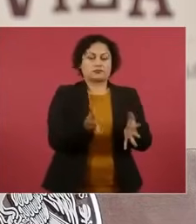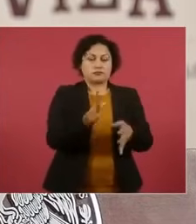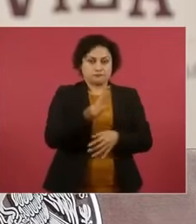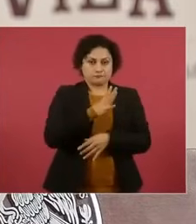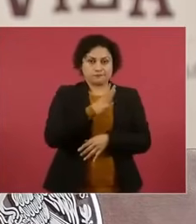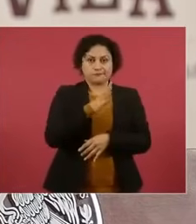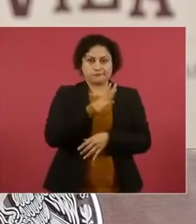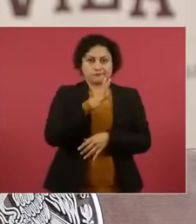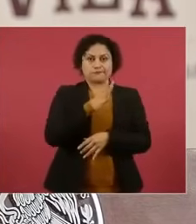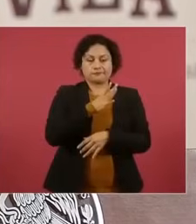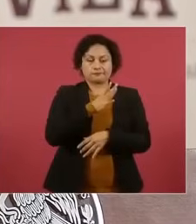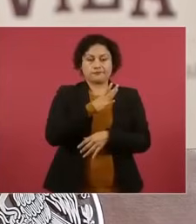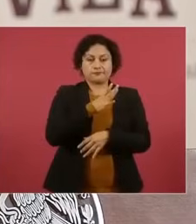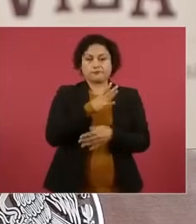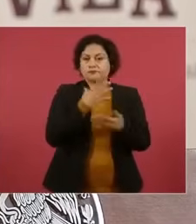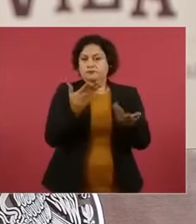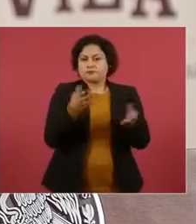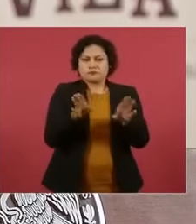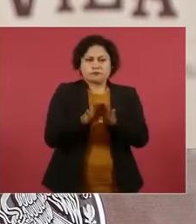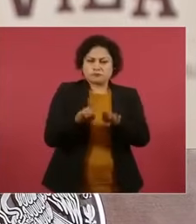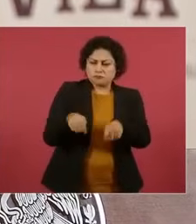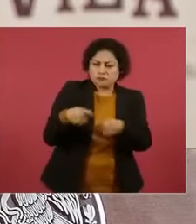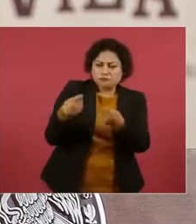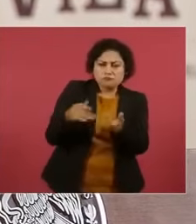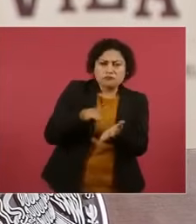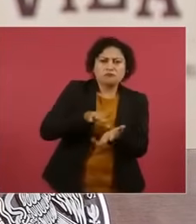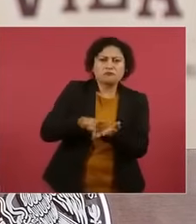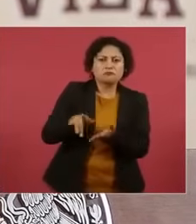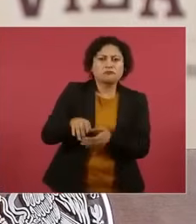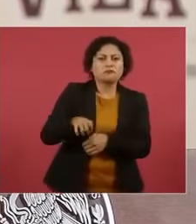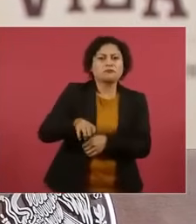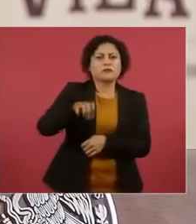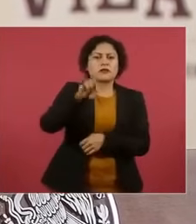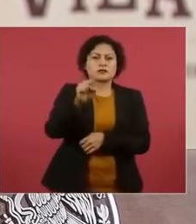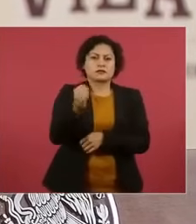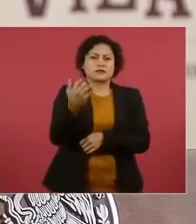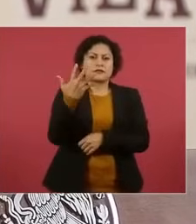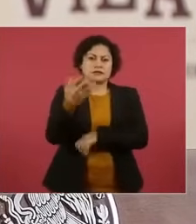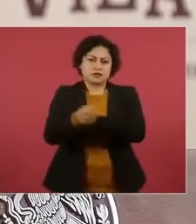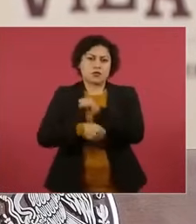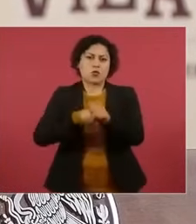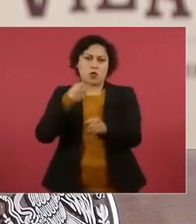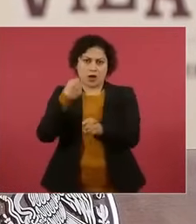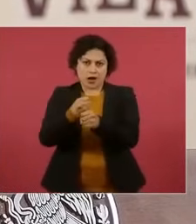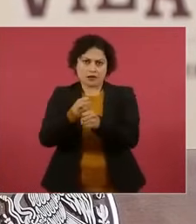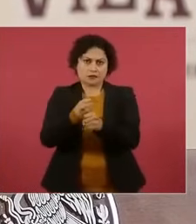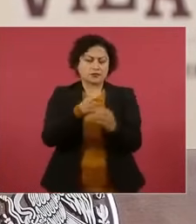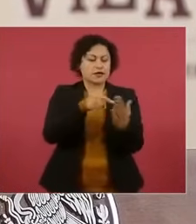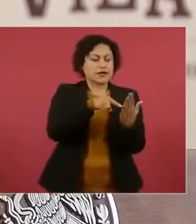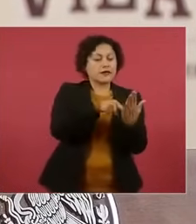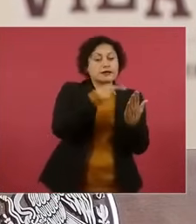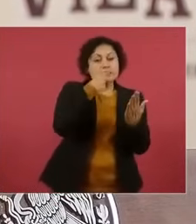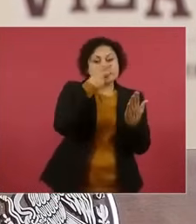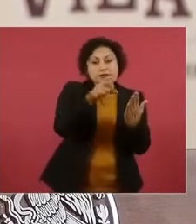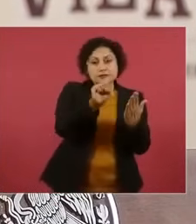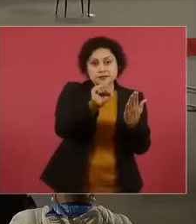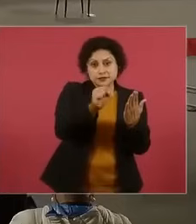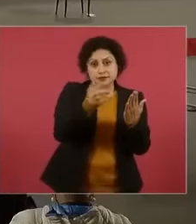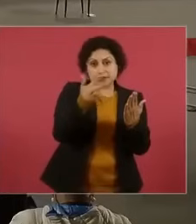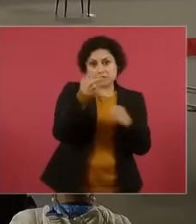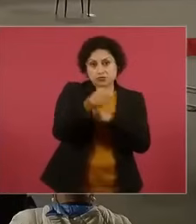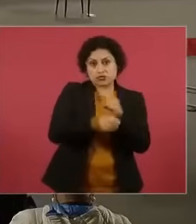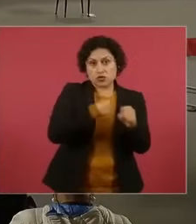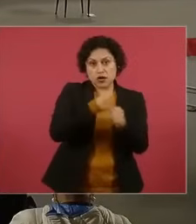que se entrega a partir de los 65 años, aunque la reforma constitucional está a los 68 años. El